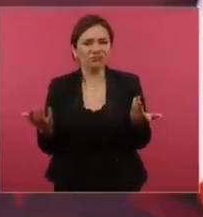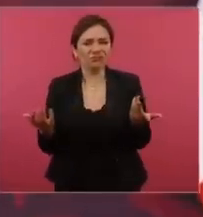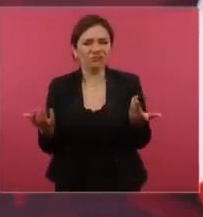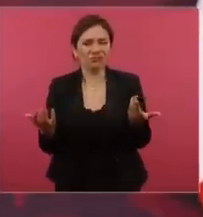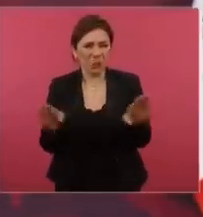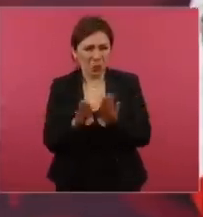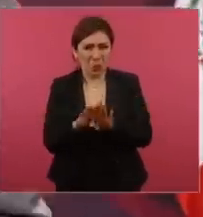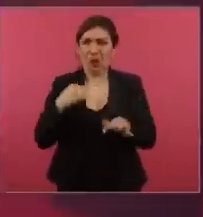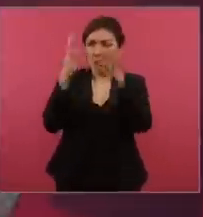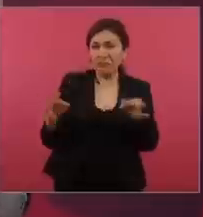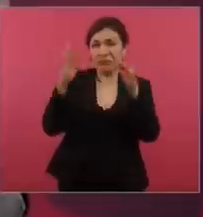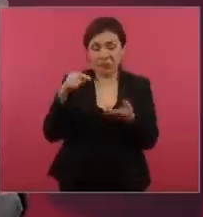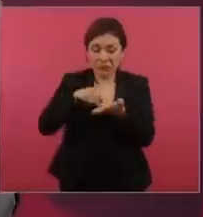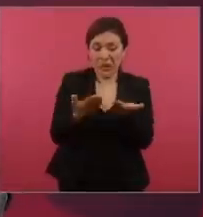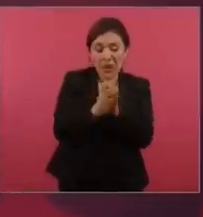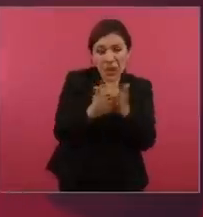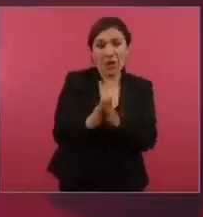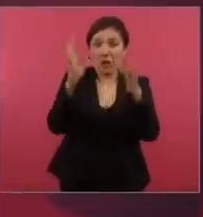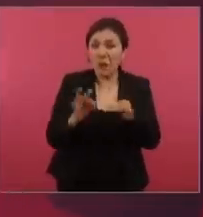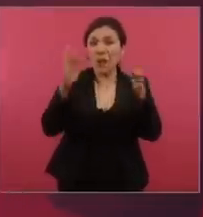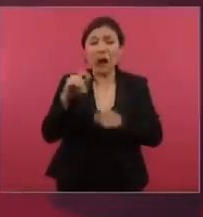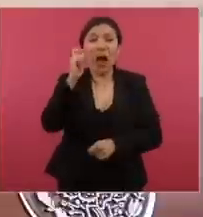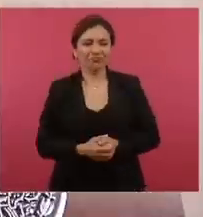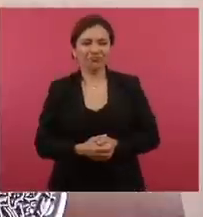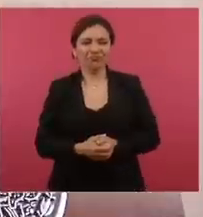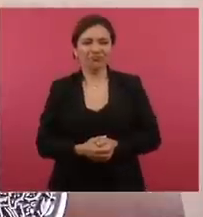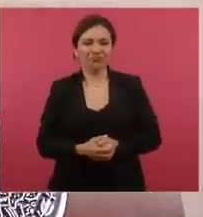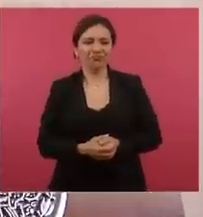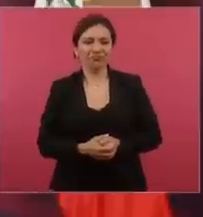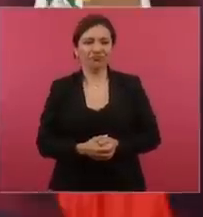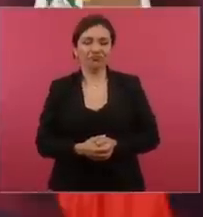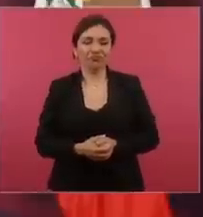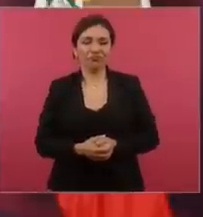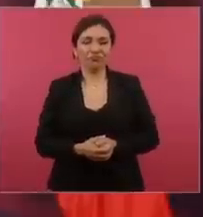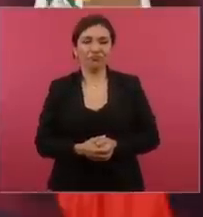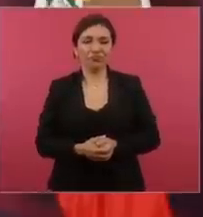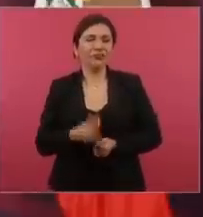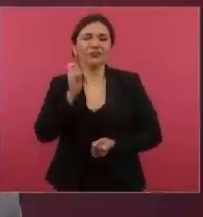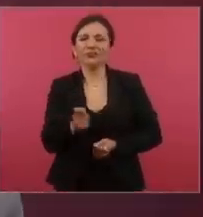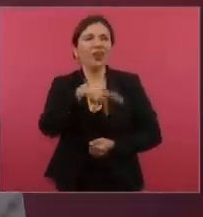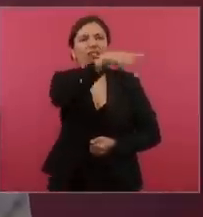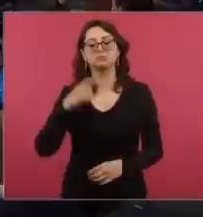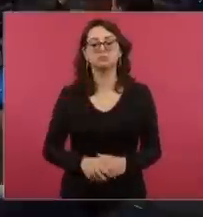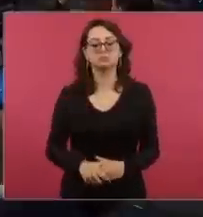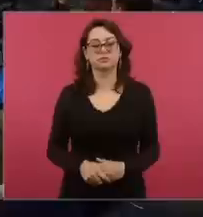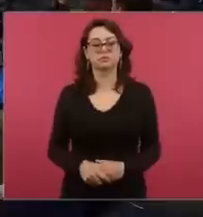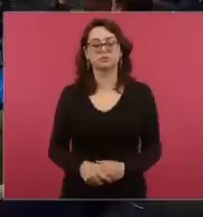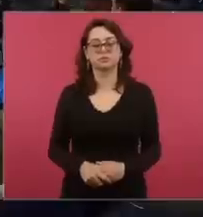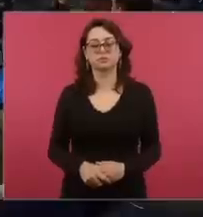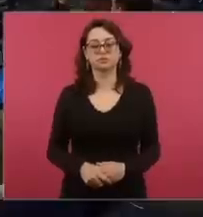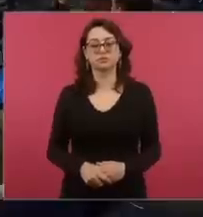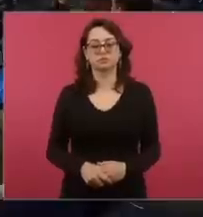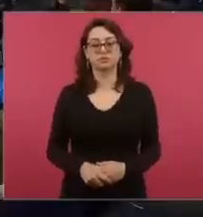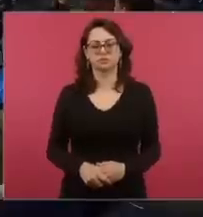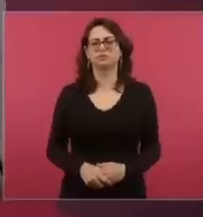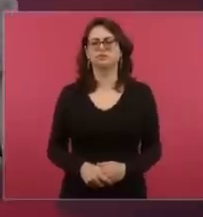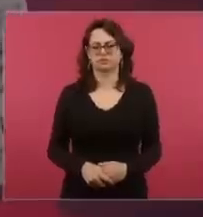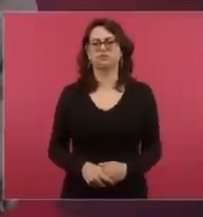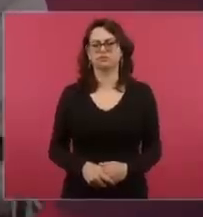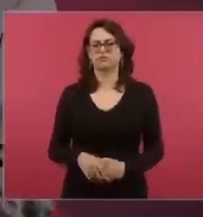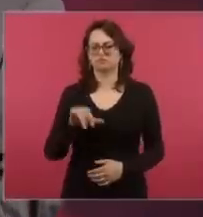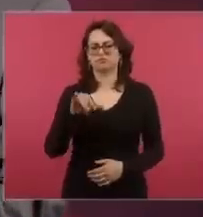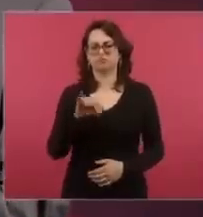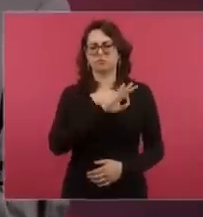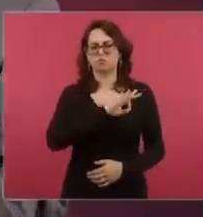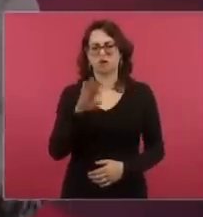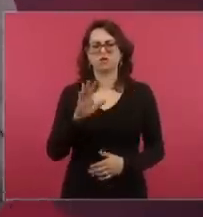que se hable, como dicen, ¿no?, del comunismo. Son exageraciones. Sí, se les va a mandar, sin